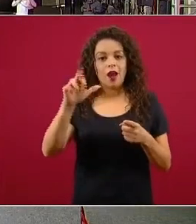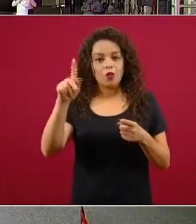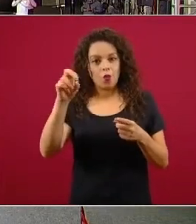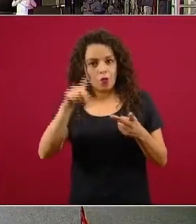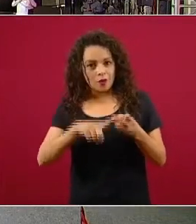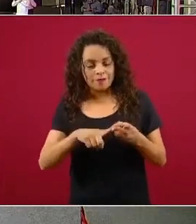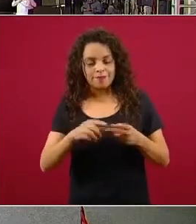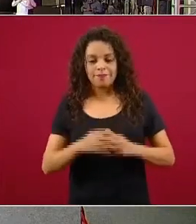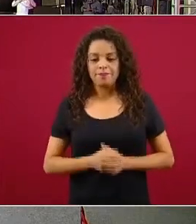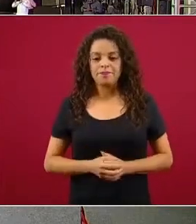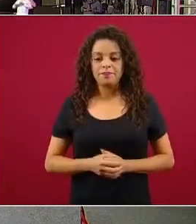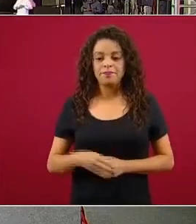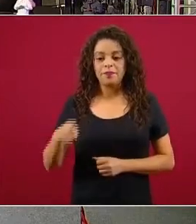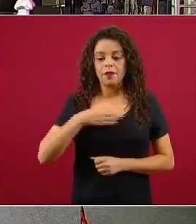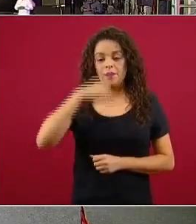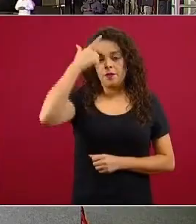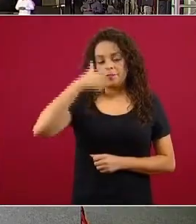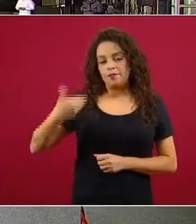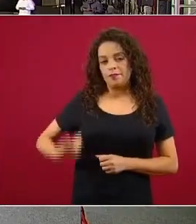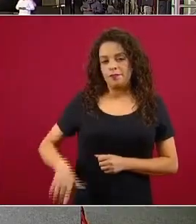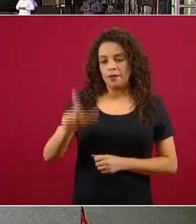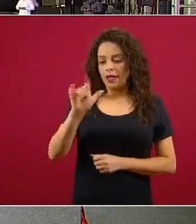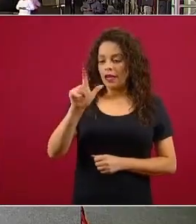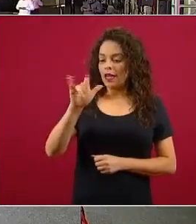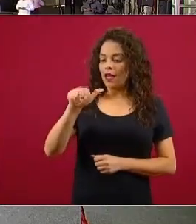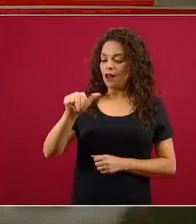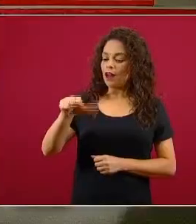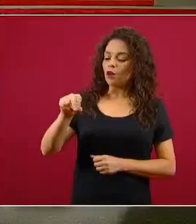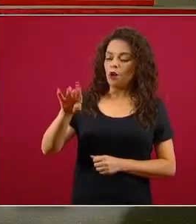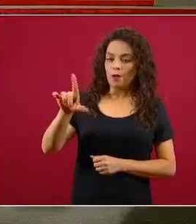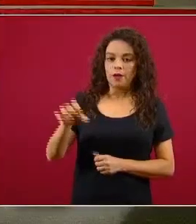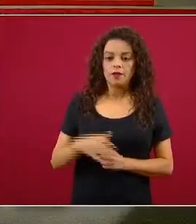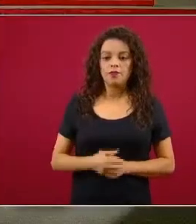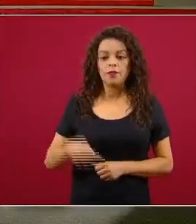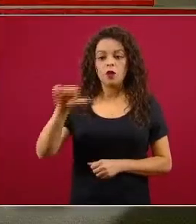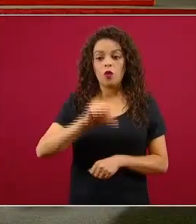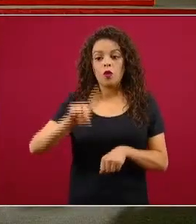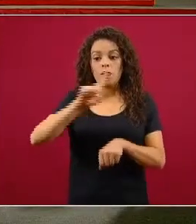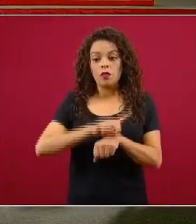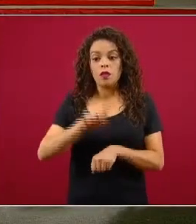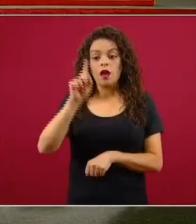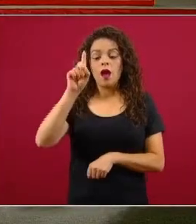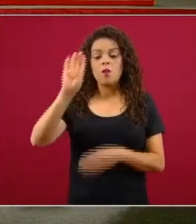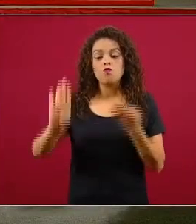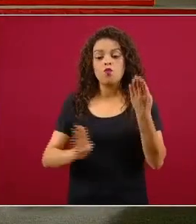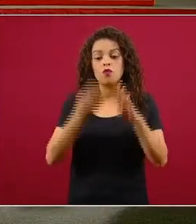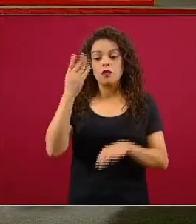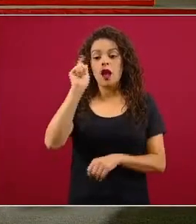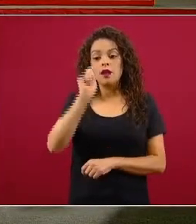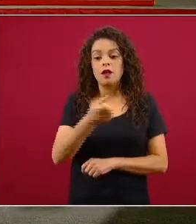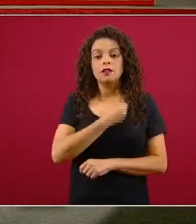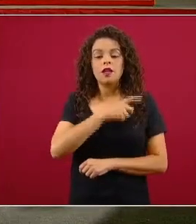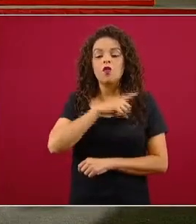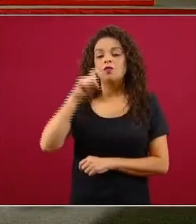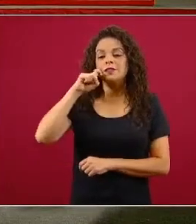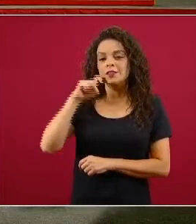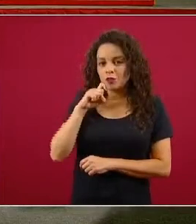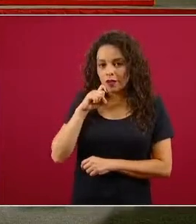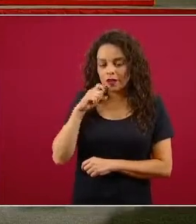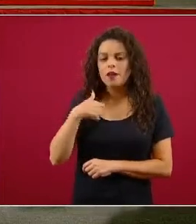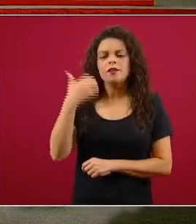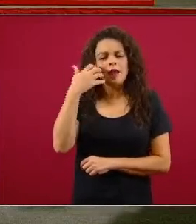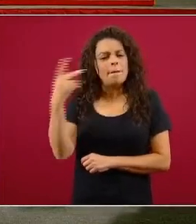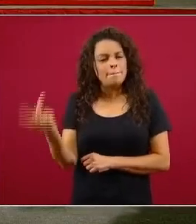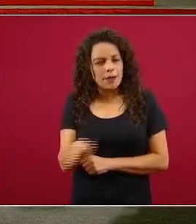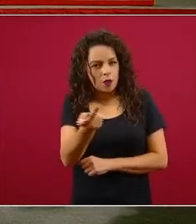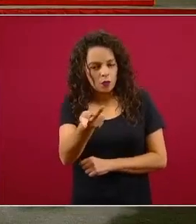Página. Buenas noches, Liliana Noble de Pulso Saludable. Doctor, hoy se conmemora el Día Mundial de la Salud Sexual. Es correcto. Yo le quisiera preguntar,